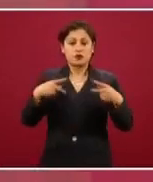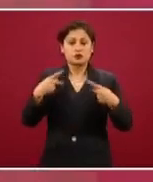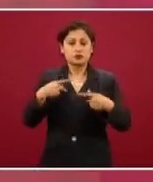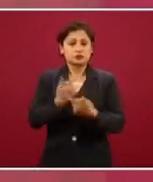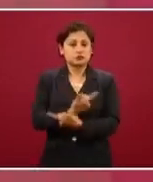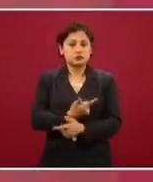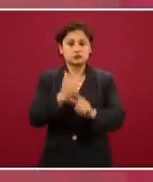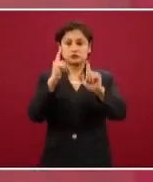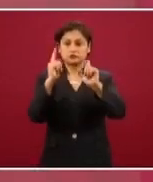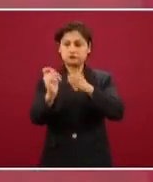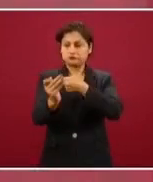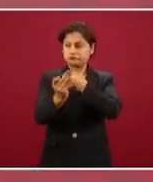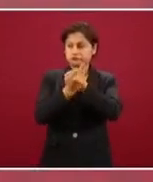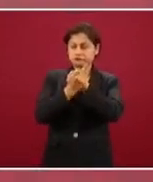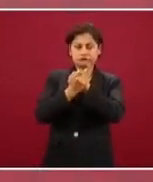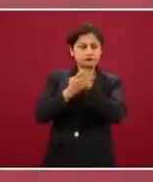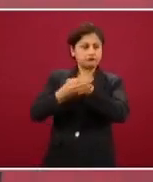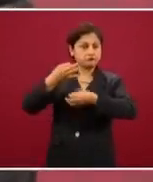hasta que